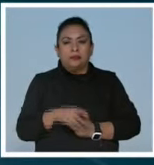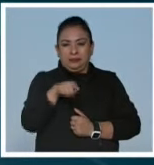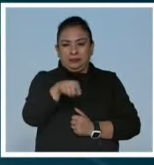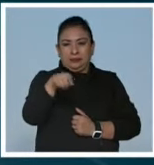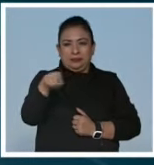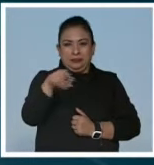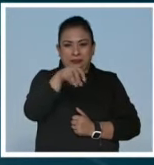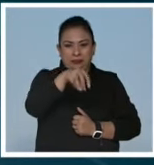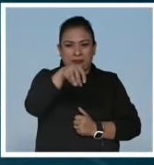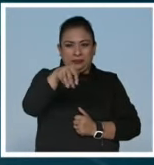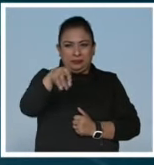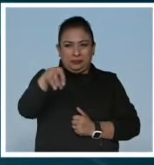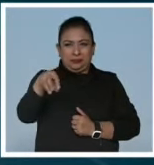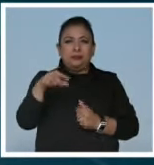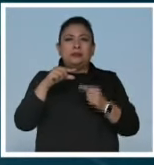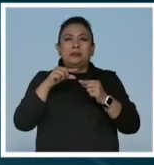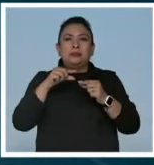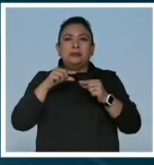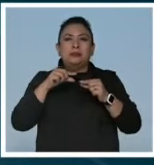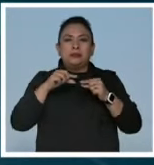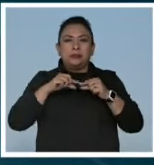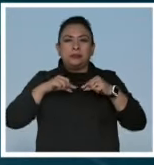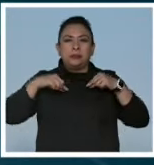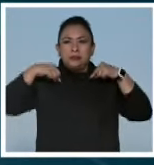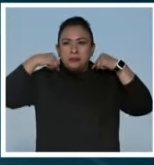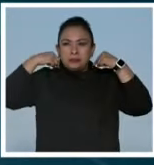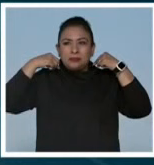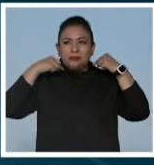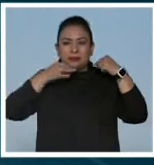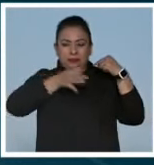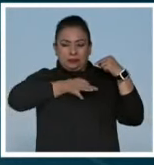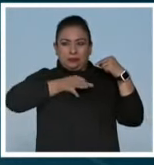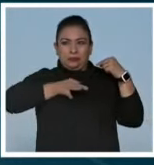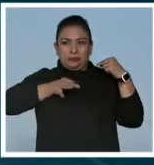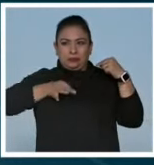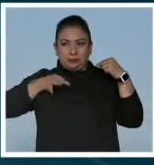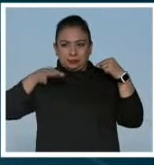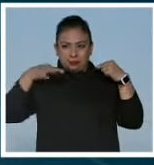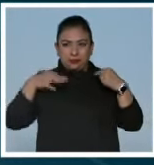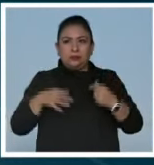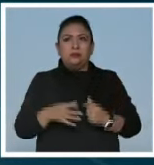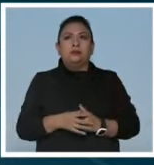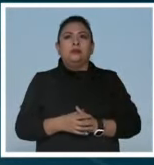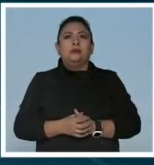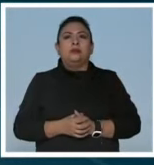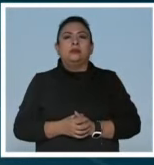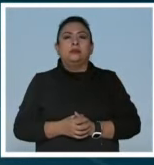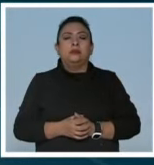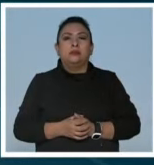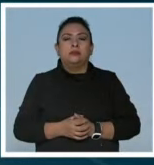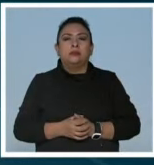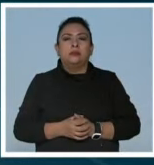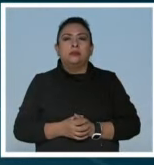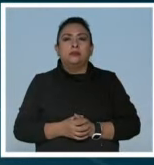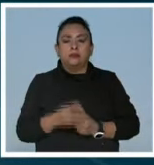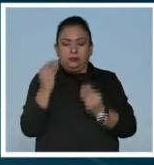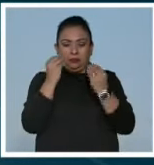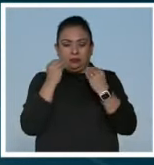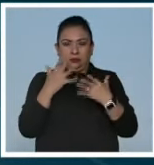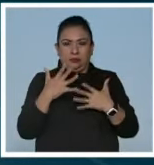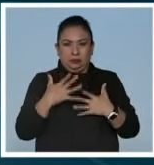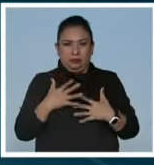cuentas de collar, estos como sartales, estos como collares, ¿no?, son